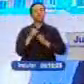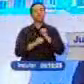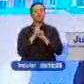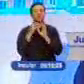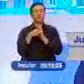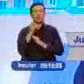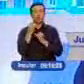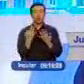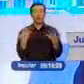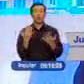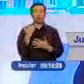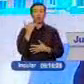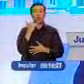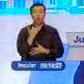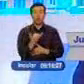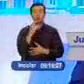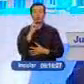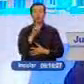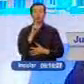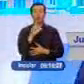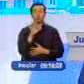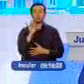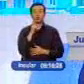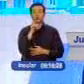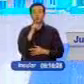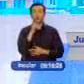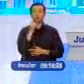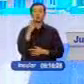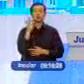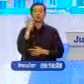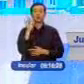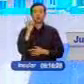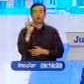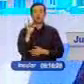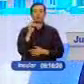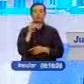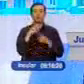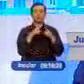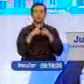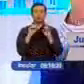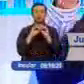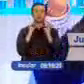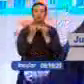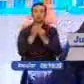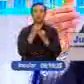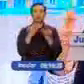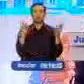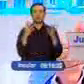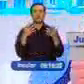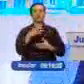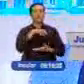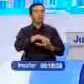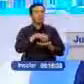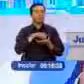hay 158 organizaciones políticas, entre 13 nacionales, partidos y movimientos, y el resto son provinciales, cantonales